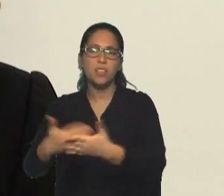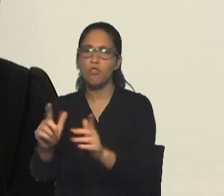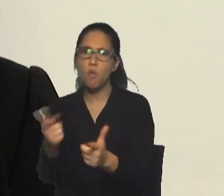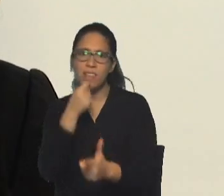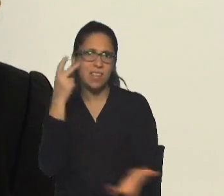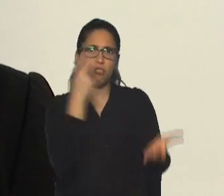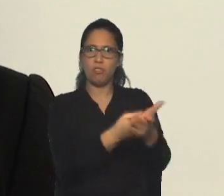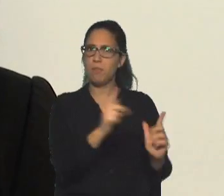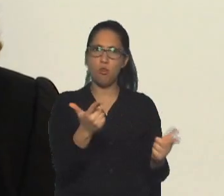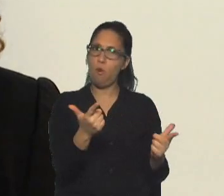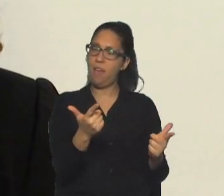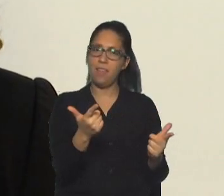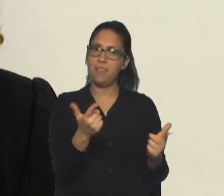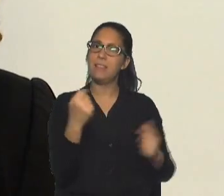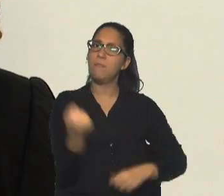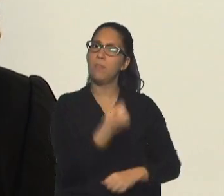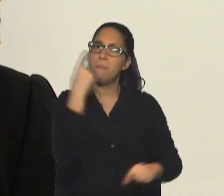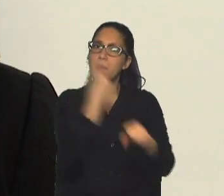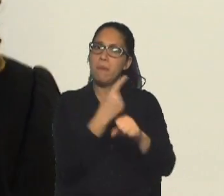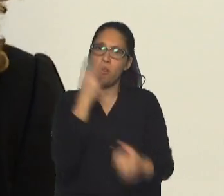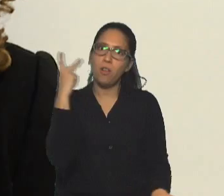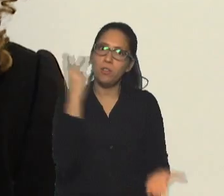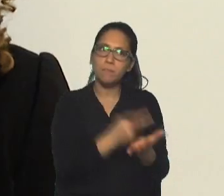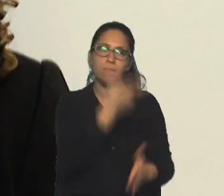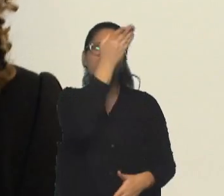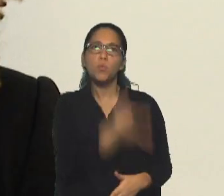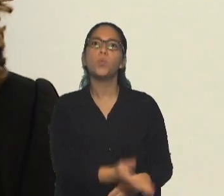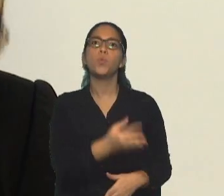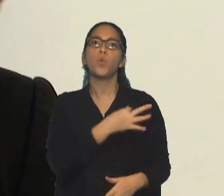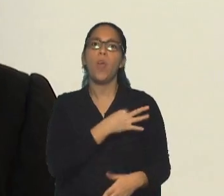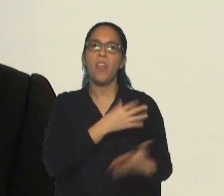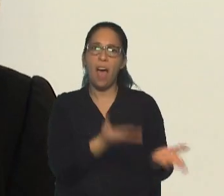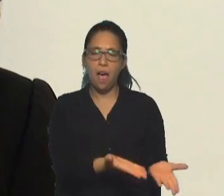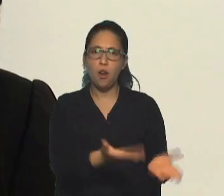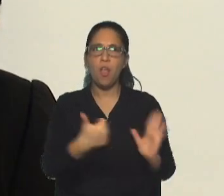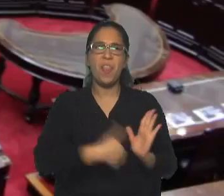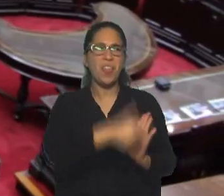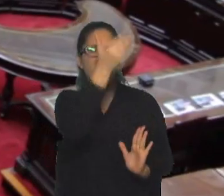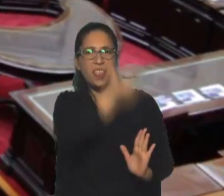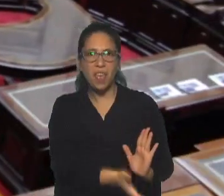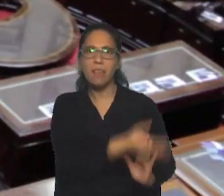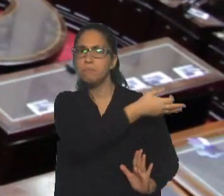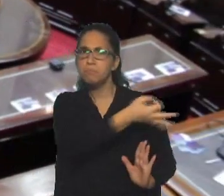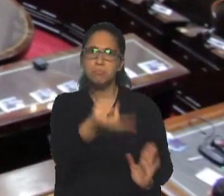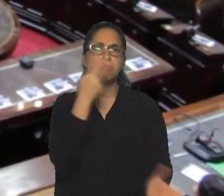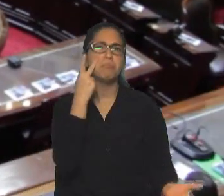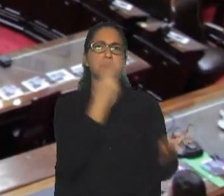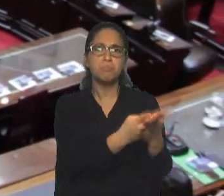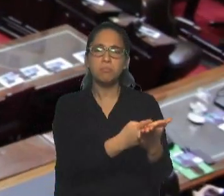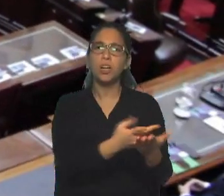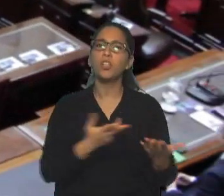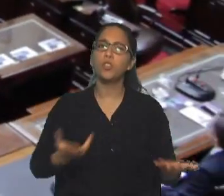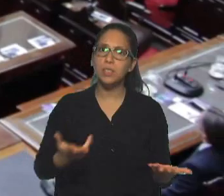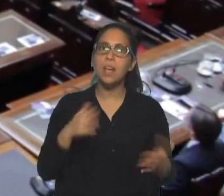reconocido desde toda como una ciudadanía plena desde todas sus identidades y creo que realmente lo que estamos haciendo